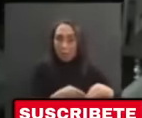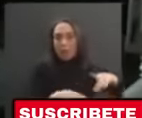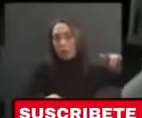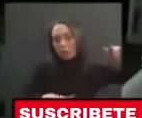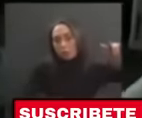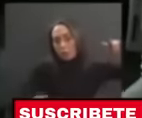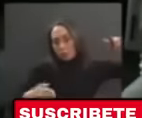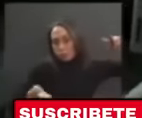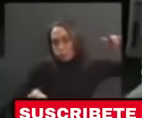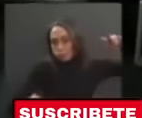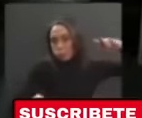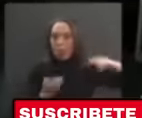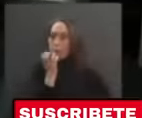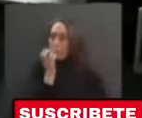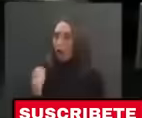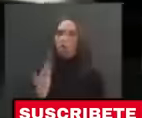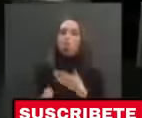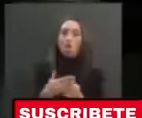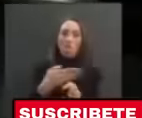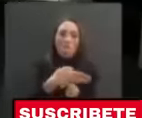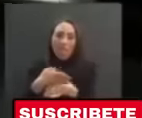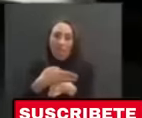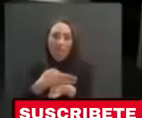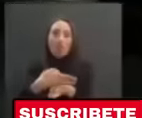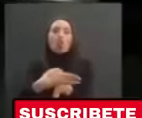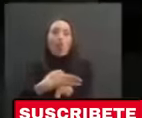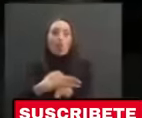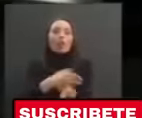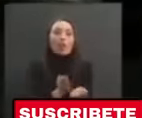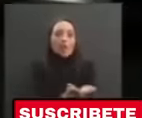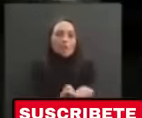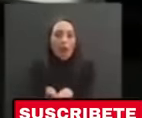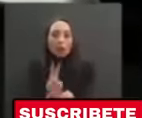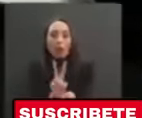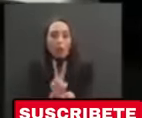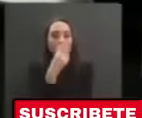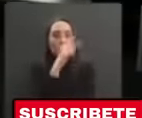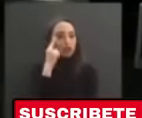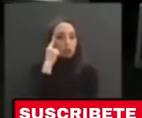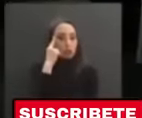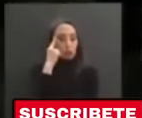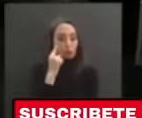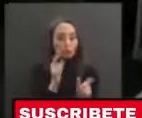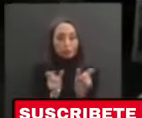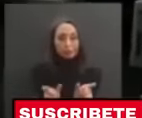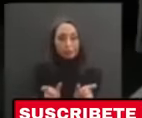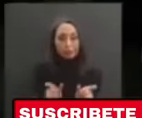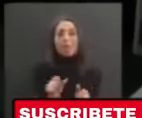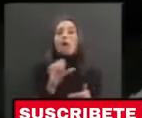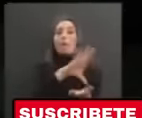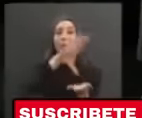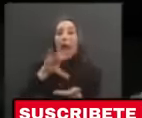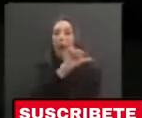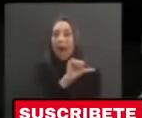primeros indicaciones de dónde se sitúan las dos naves asiáticas que vamos a estar durante esta jornada fiscalizando a unas